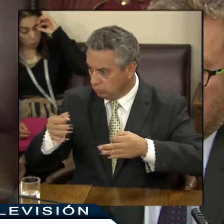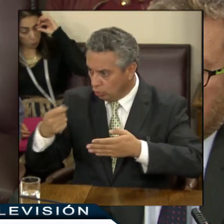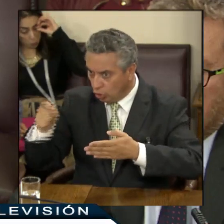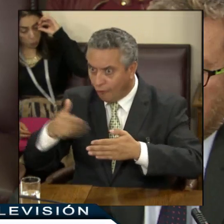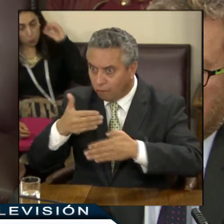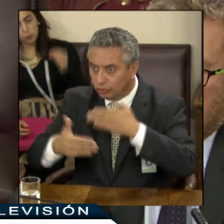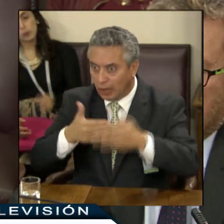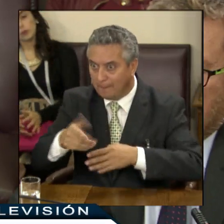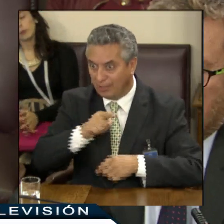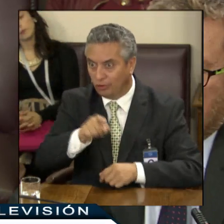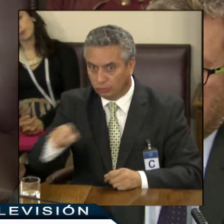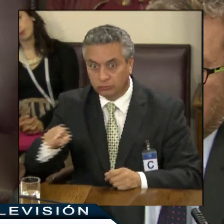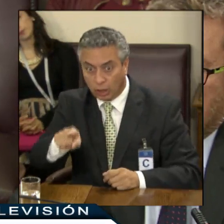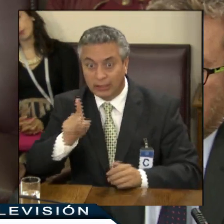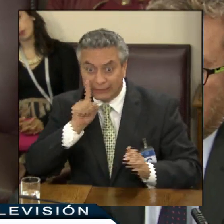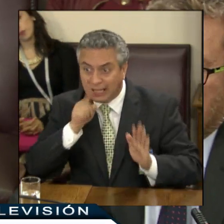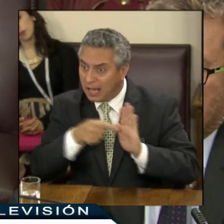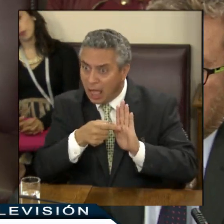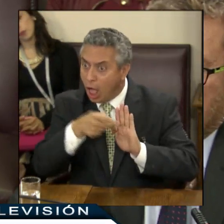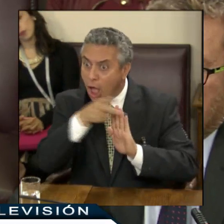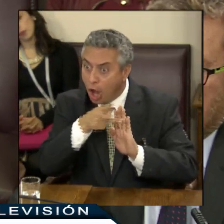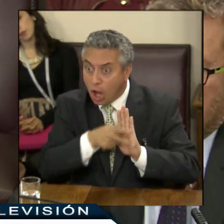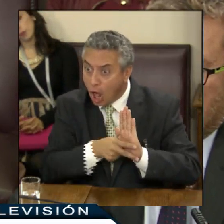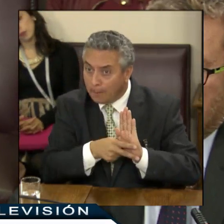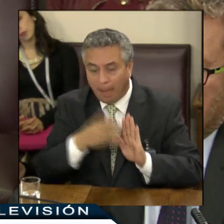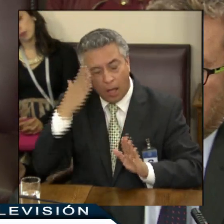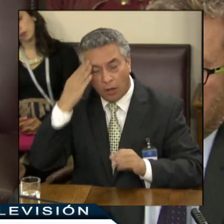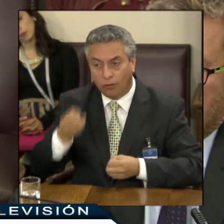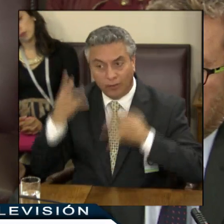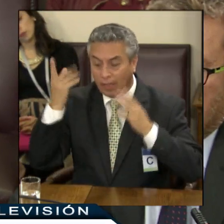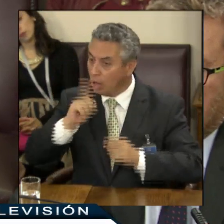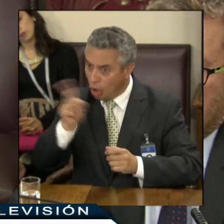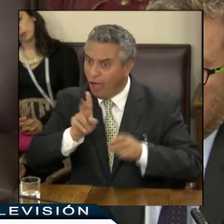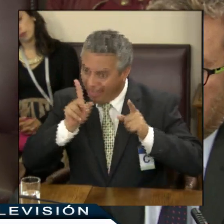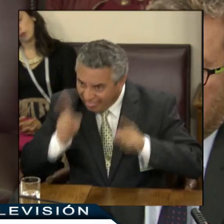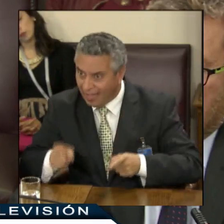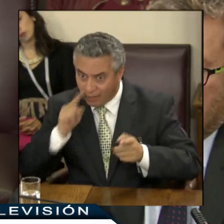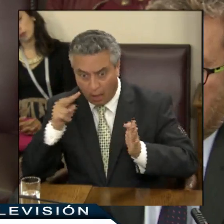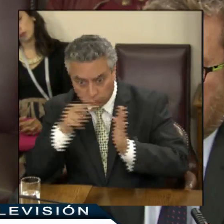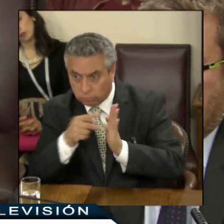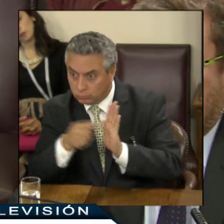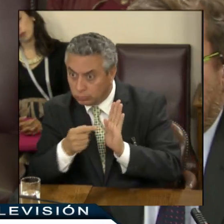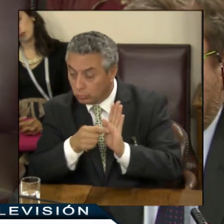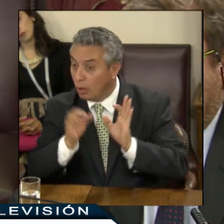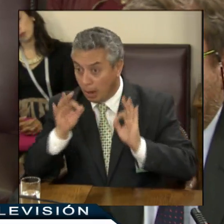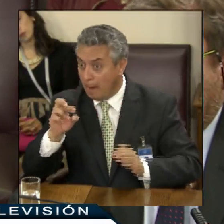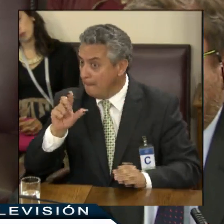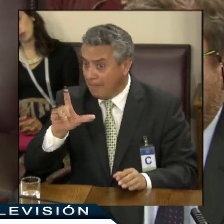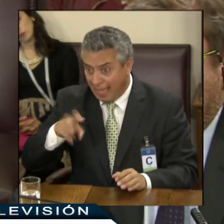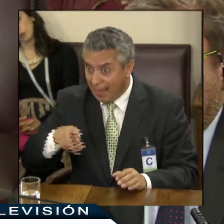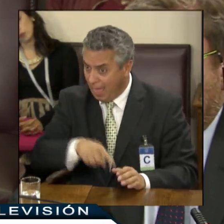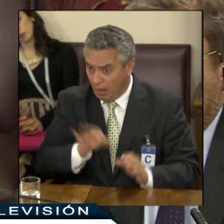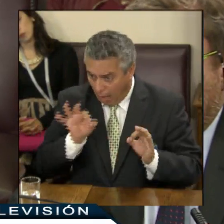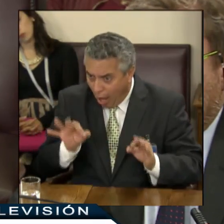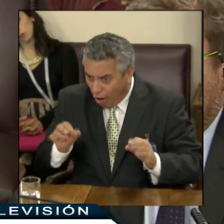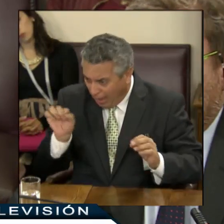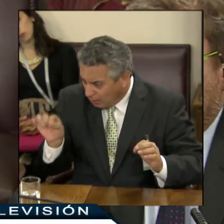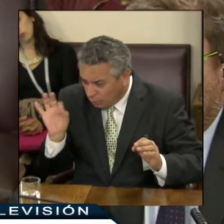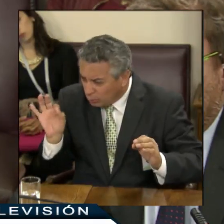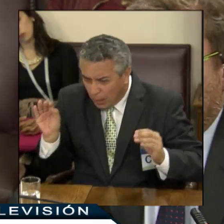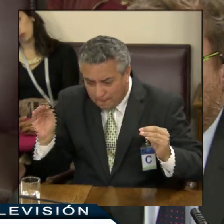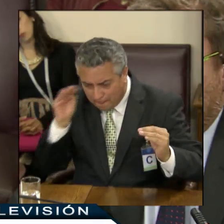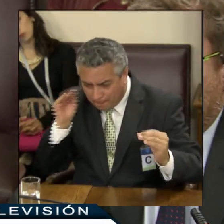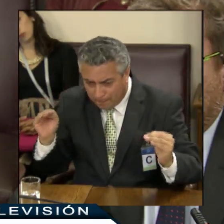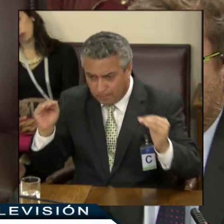concesionarias Me parece que esta Norma no puede ser obviada debe ser atendida puesto que es plena y completamente pertinente